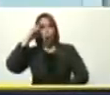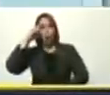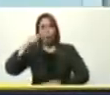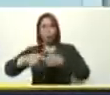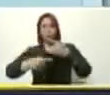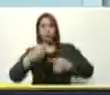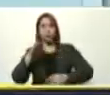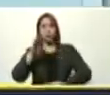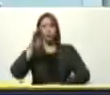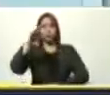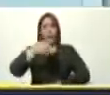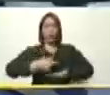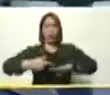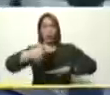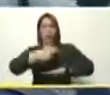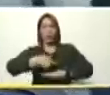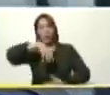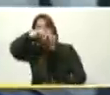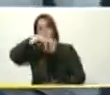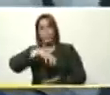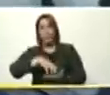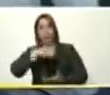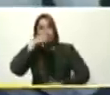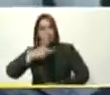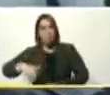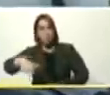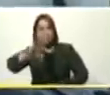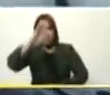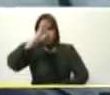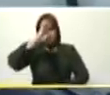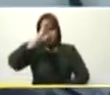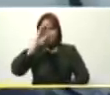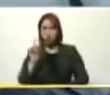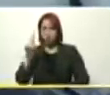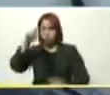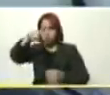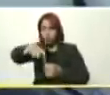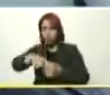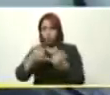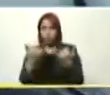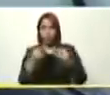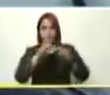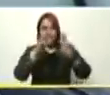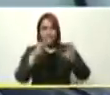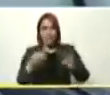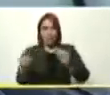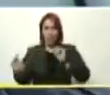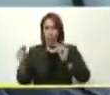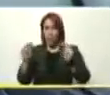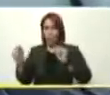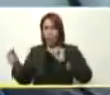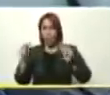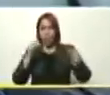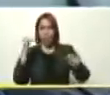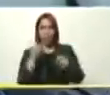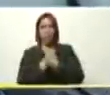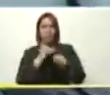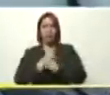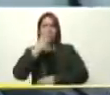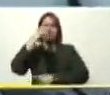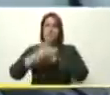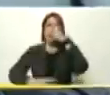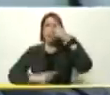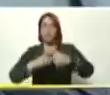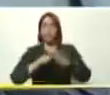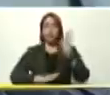próximo gobernador del pueblo de Barinas. Se incorpora a las mesas de trabajo de planificación para